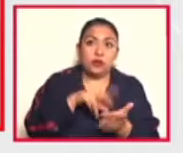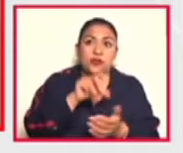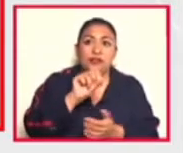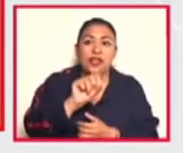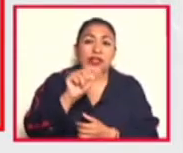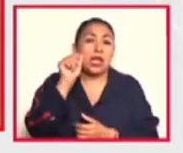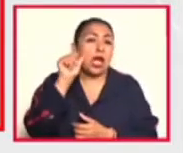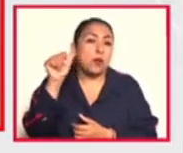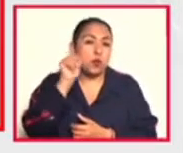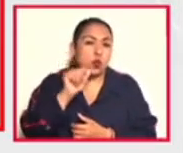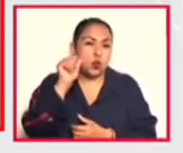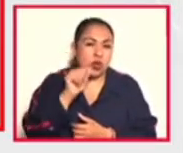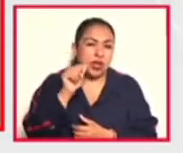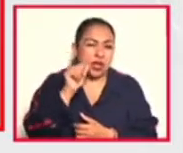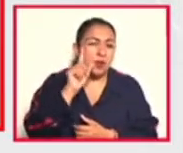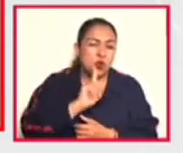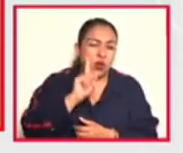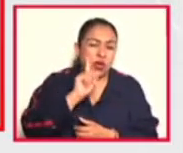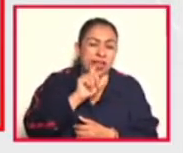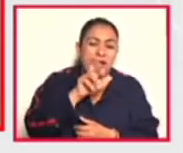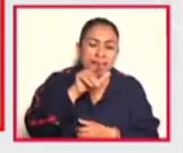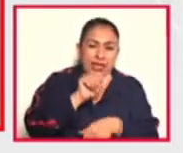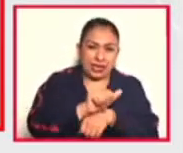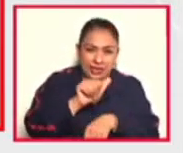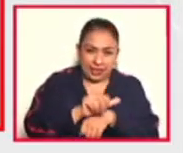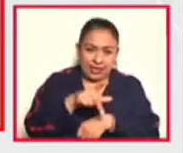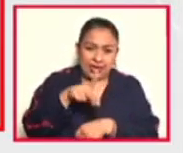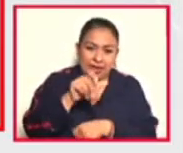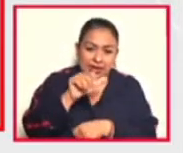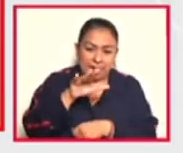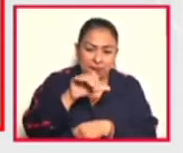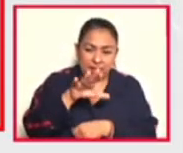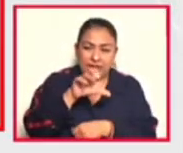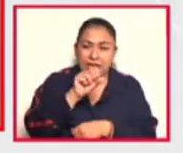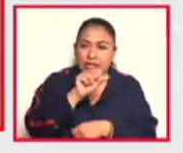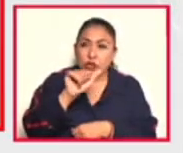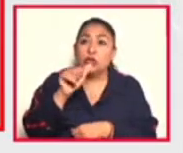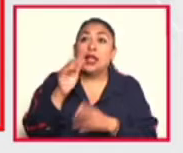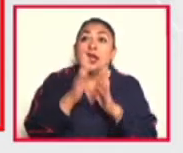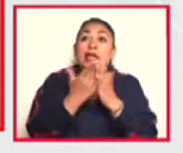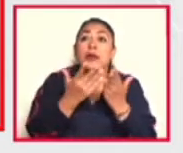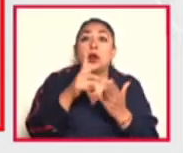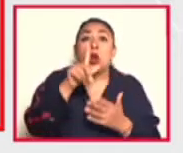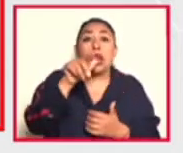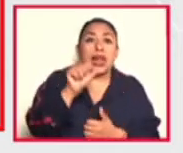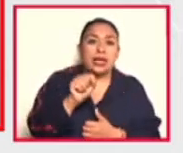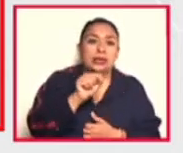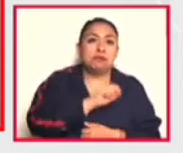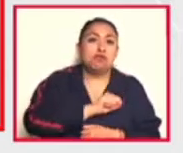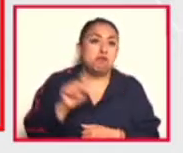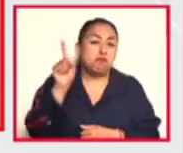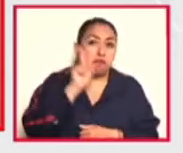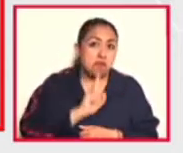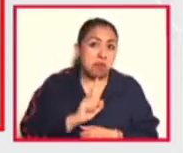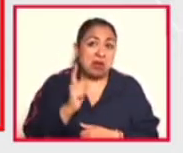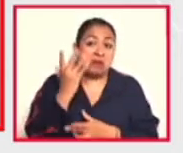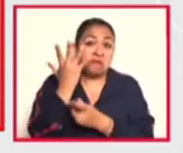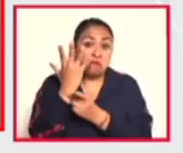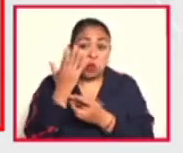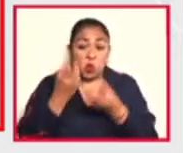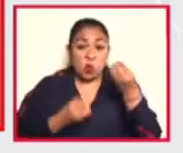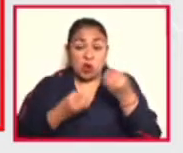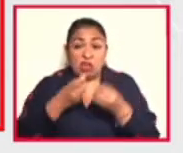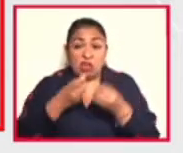argentina Camila Sosa Villada por su libro Las Malas. Es un trabajo que, según el jurado, destaca por su